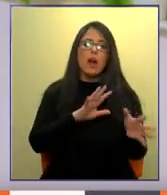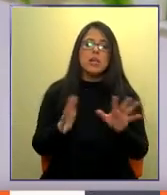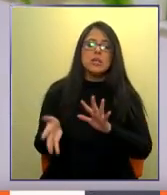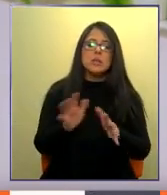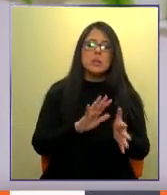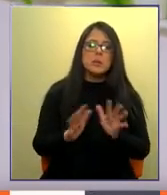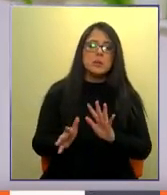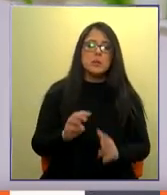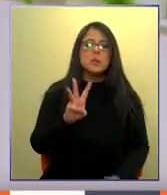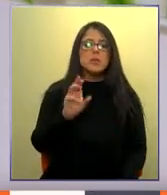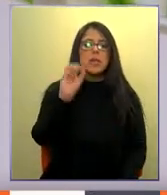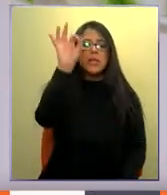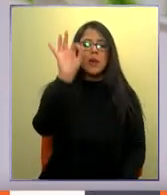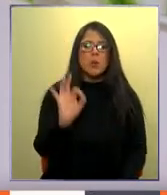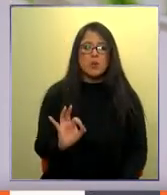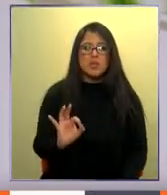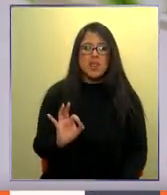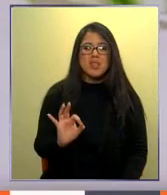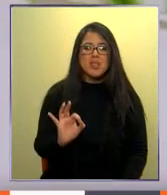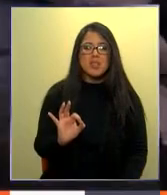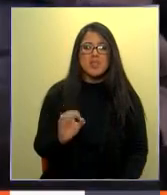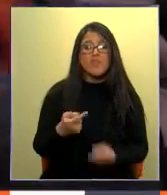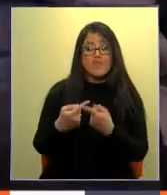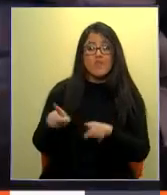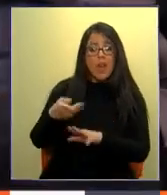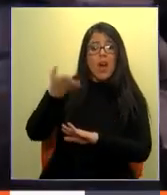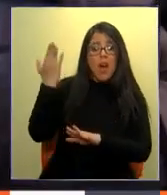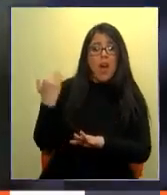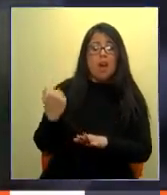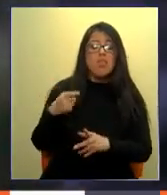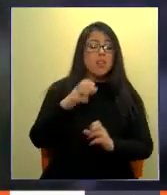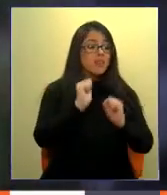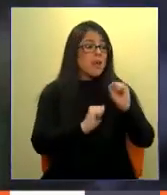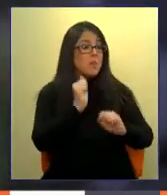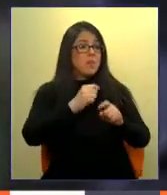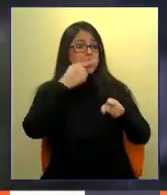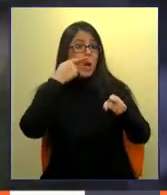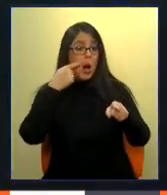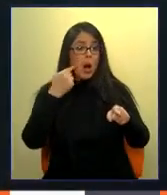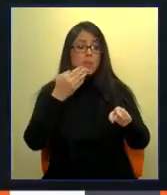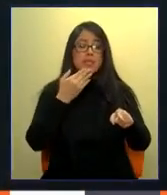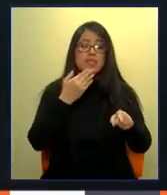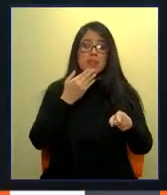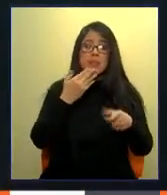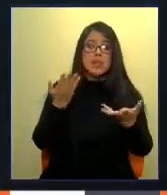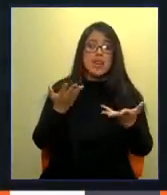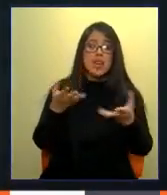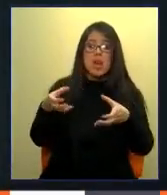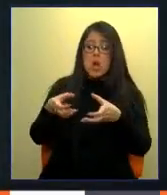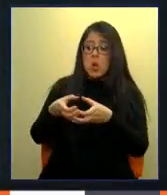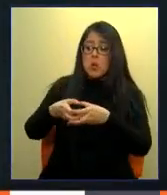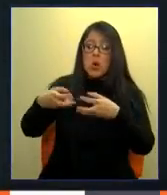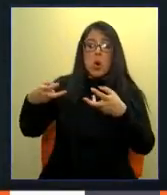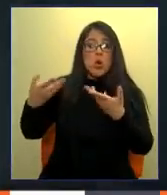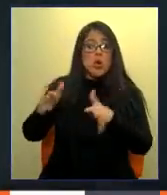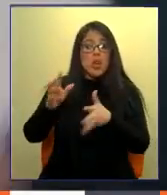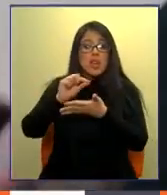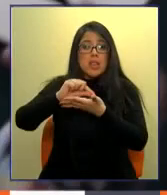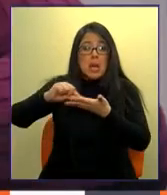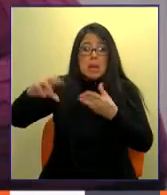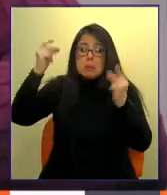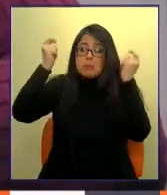un 30% de lo que vendíamos antes. Como la empresa de Héctor, la multigremial de emprendedores calcula que la mitad de las cerca